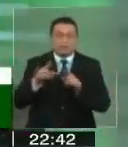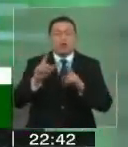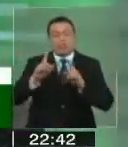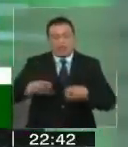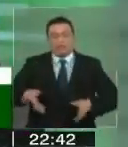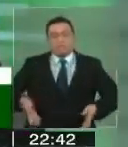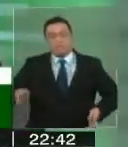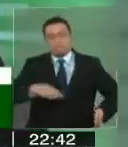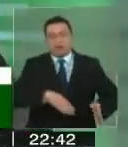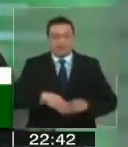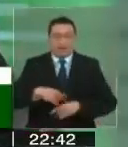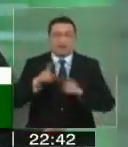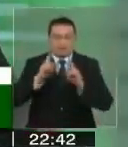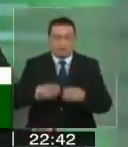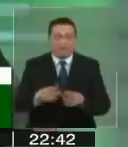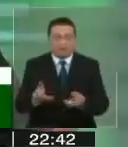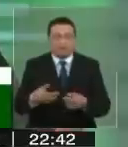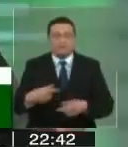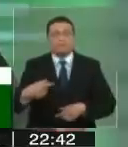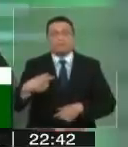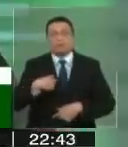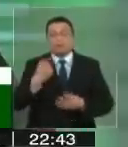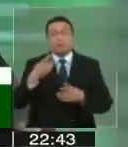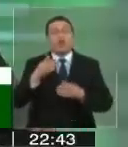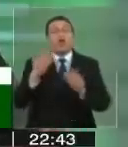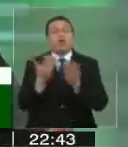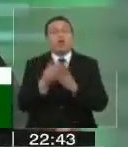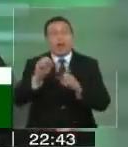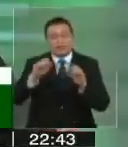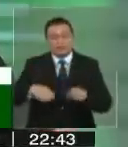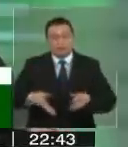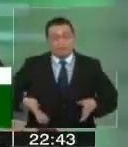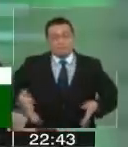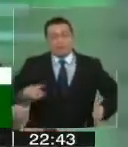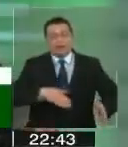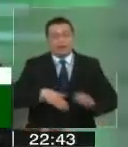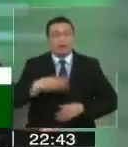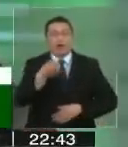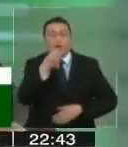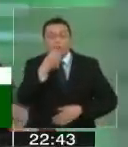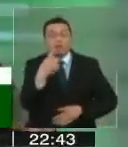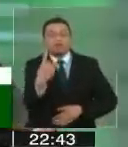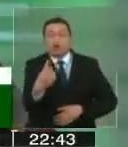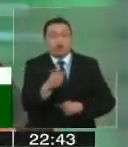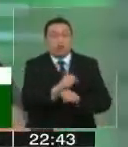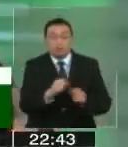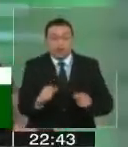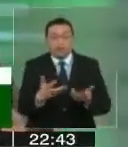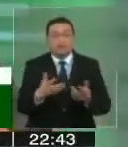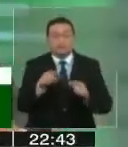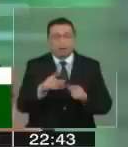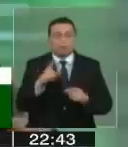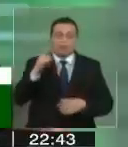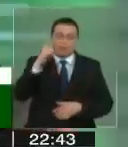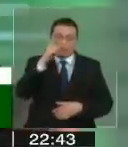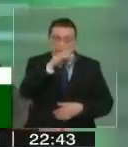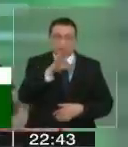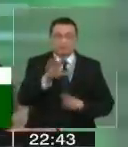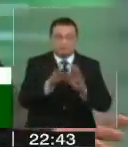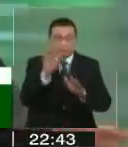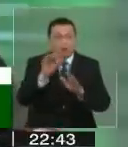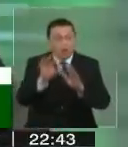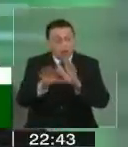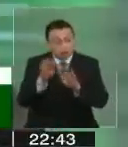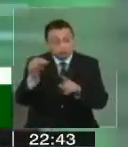usa pañales. Encontrar un colegio que me lo acepte con pañal, que me lo acepte no comiendo solo y todo eso fue bastante difícil. Luego que lo